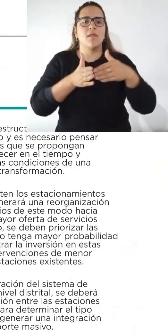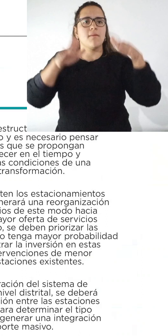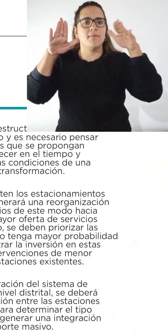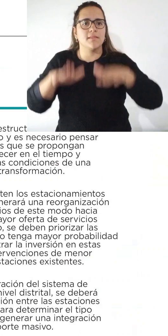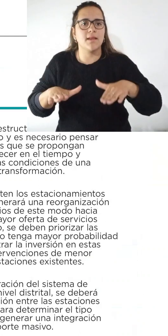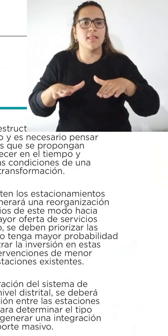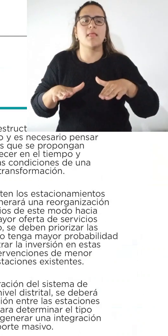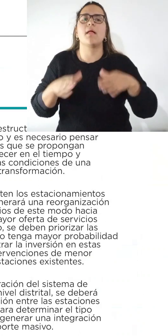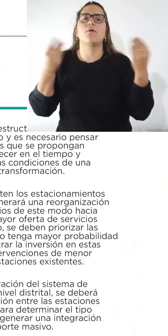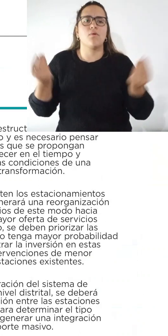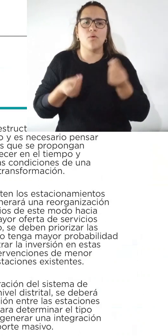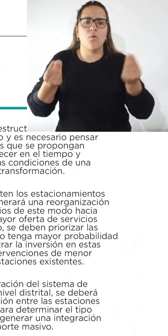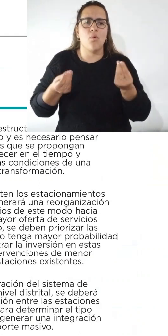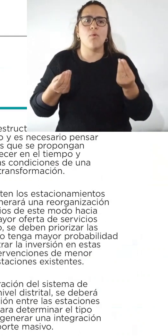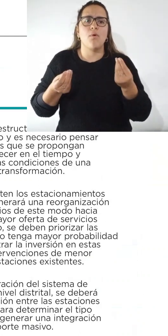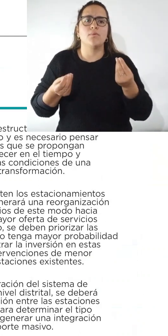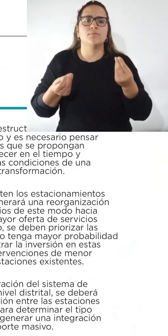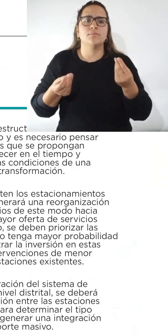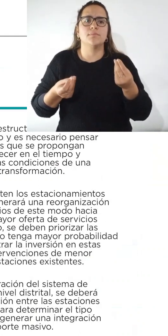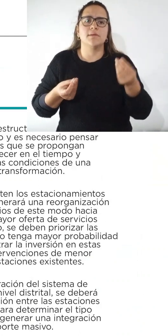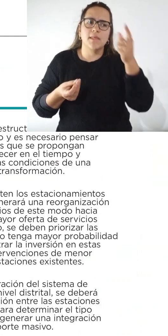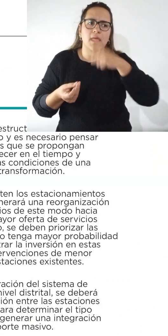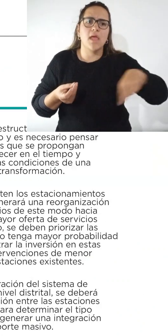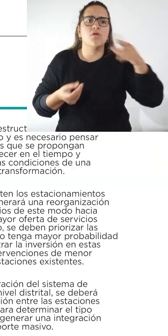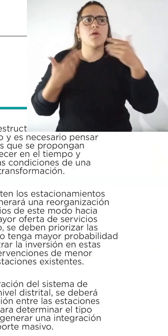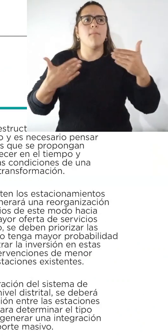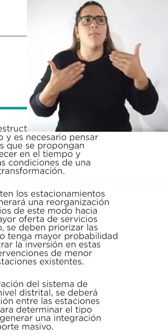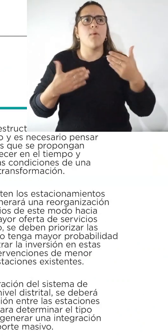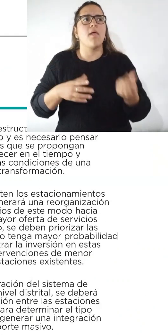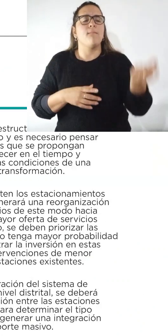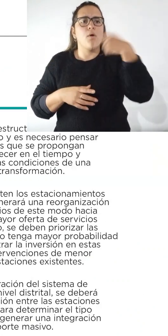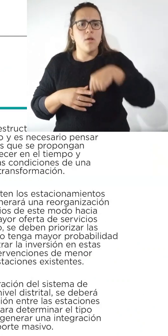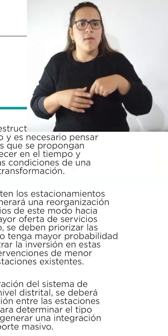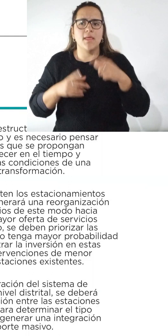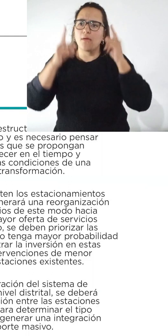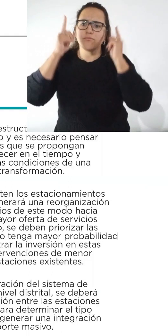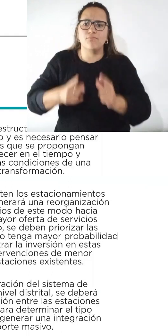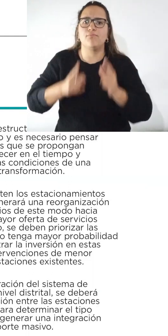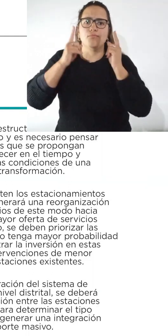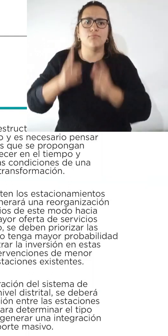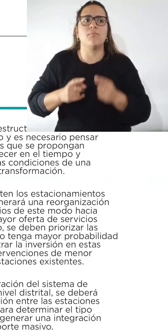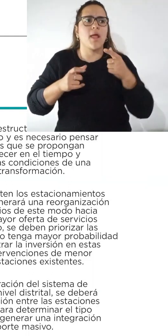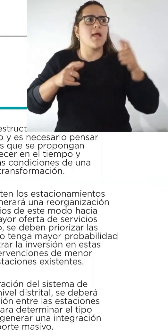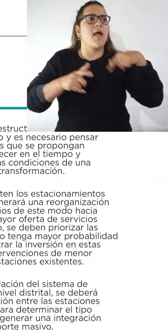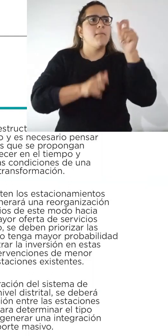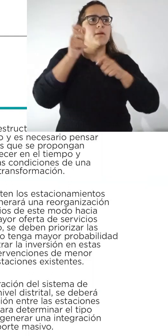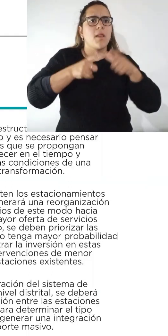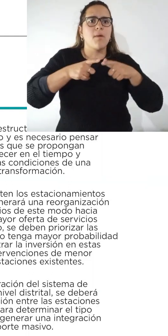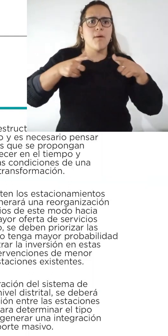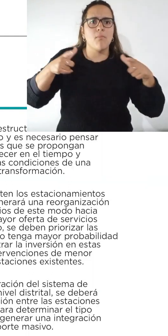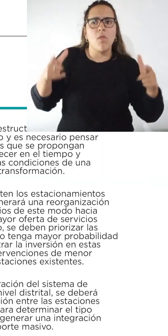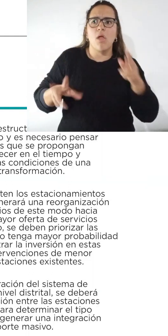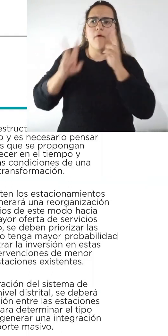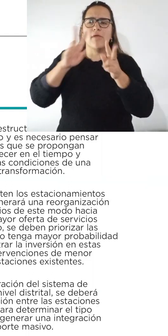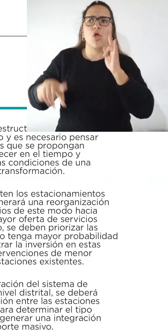muy importante pensar que esos estacionamientos de bicicletas se deben hacer de forma que puedan crecer en el tiempo porque la demanda va a seguir creciendo en